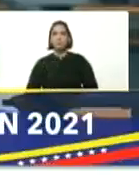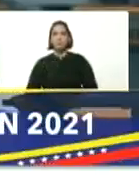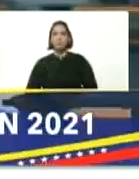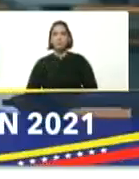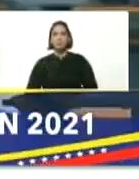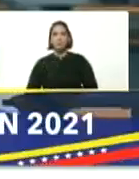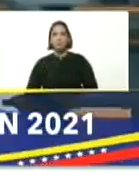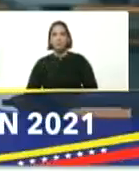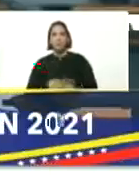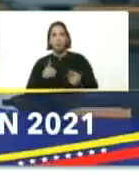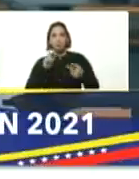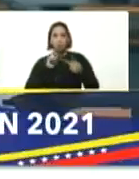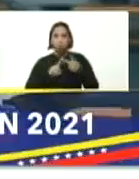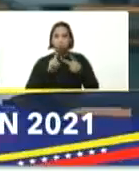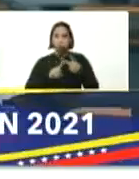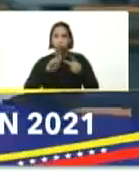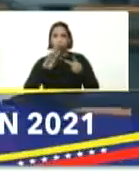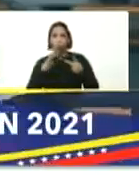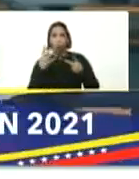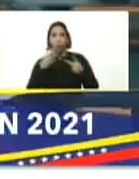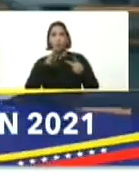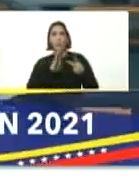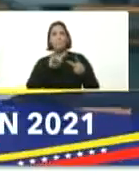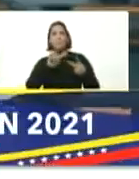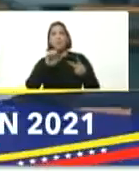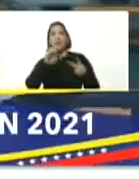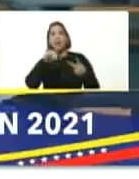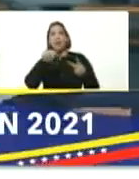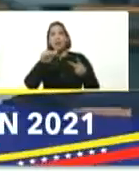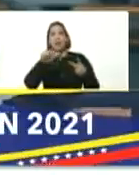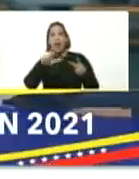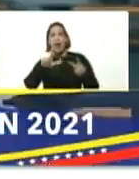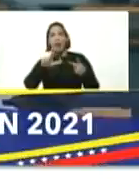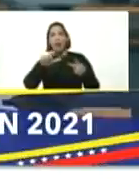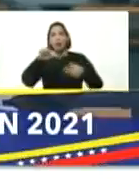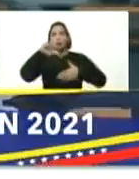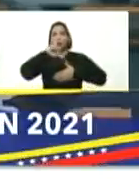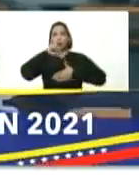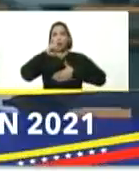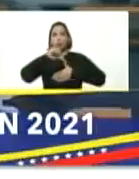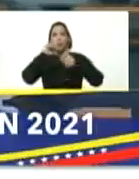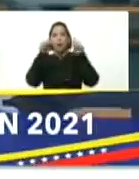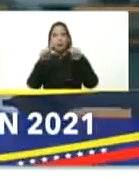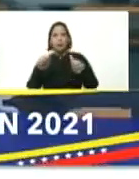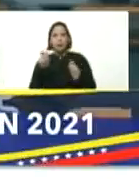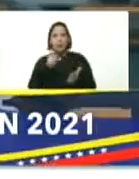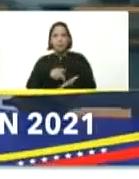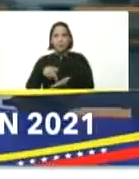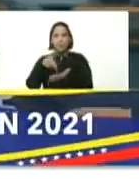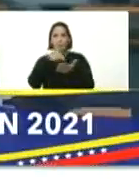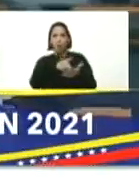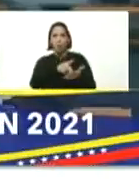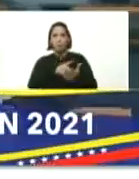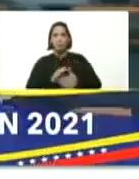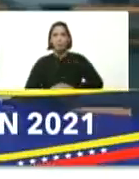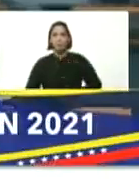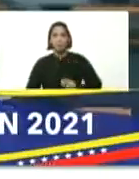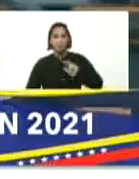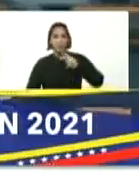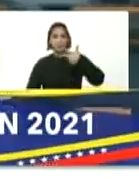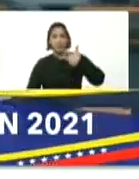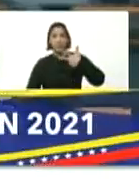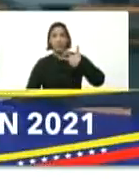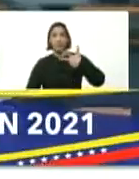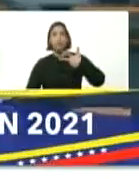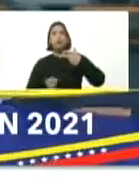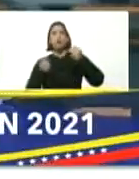Se junta la Cuarta Bienal del Sur y sus artistas presentes. Y la edición número